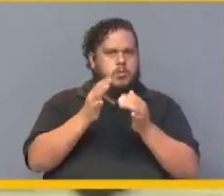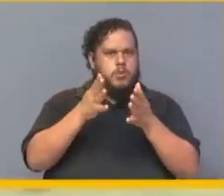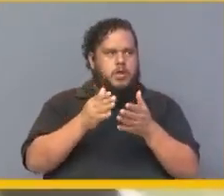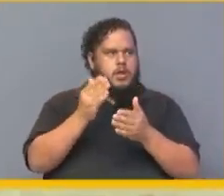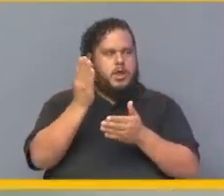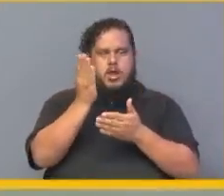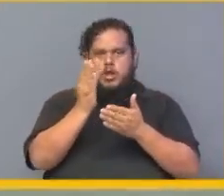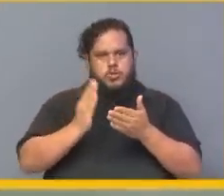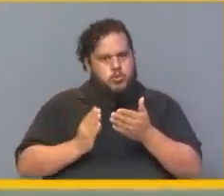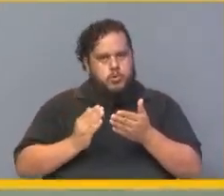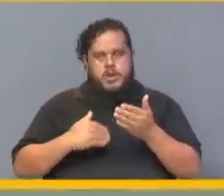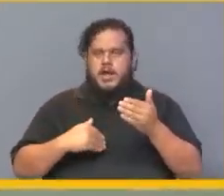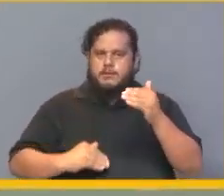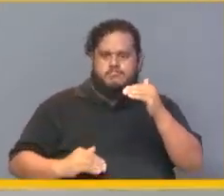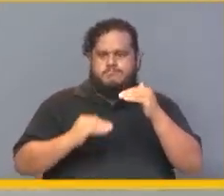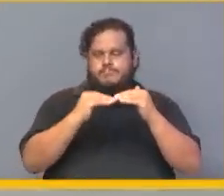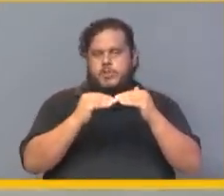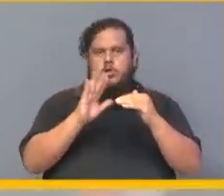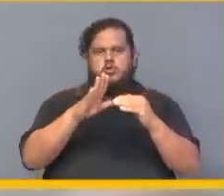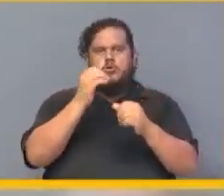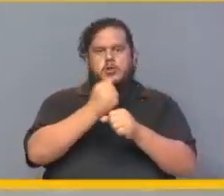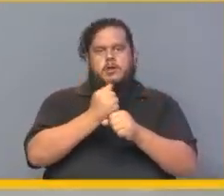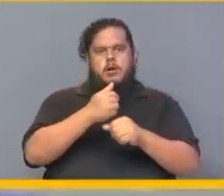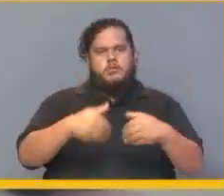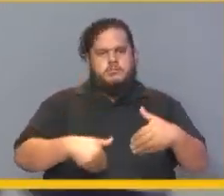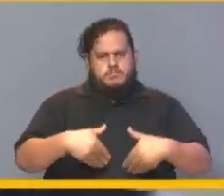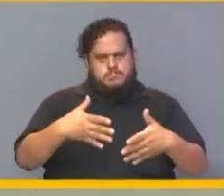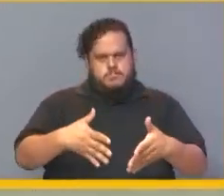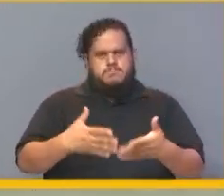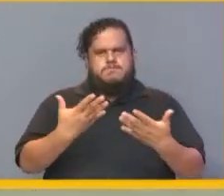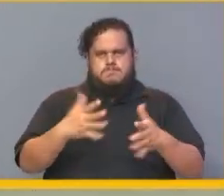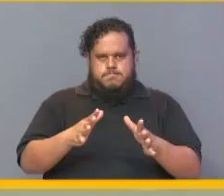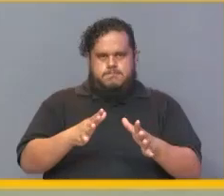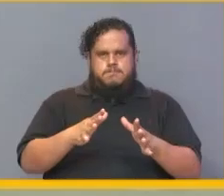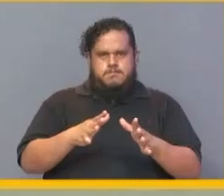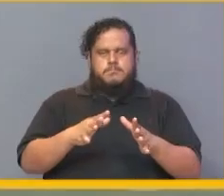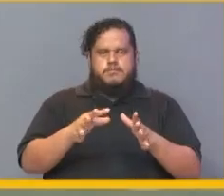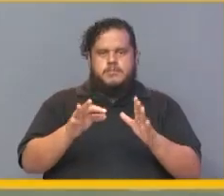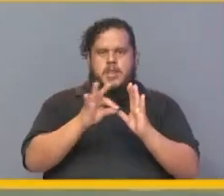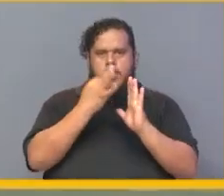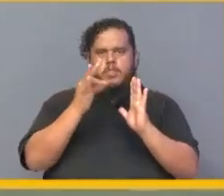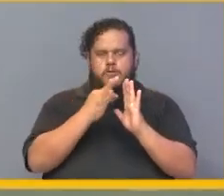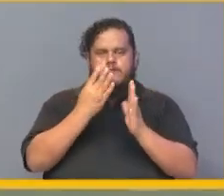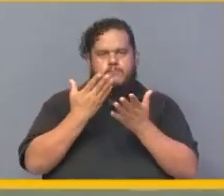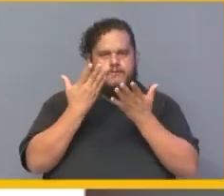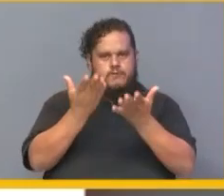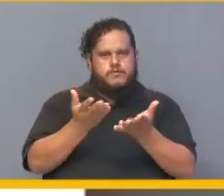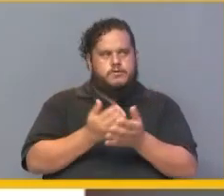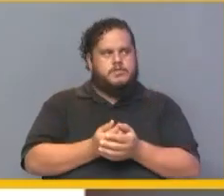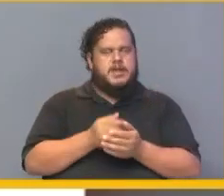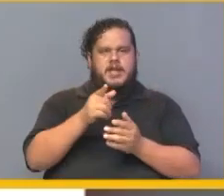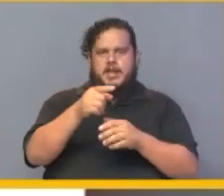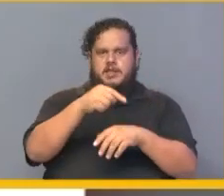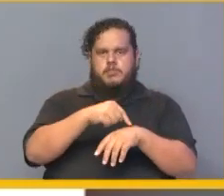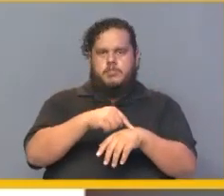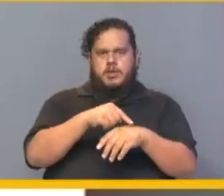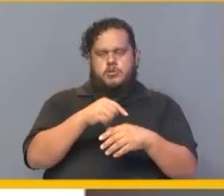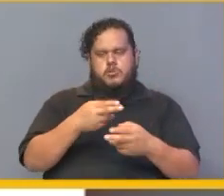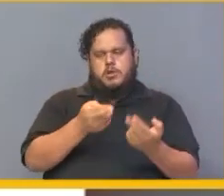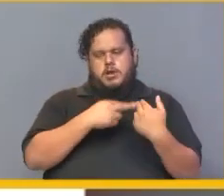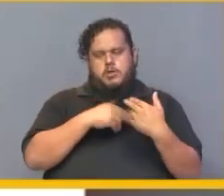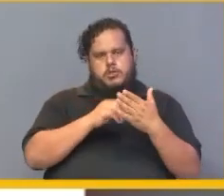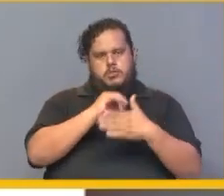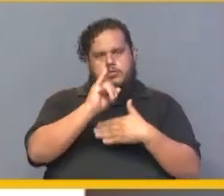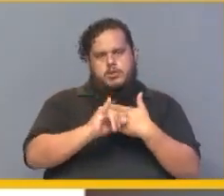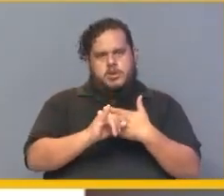los niveles esperados, su trabajo como entrenador ya está dando frutos. En ese momento a cargo de un proyecto muy importante